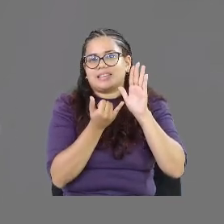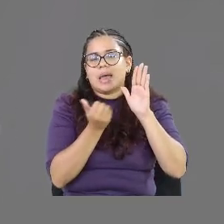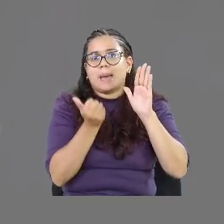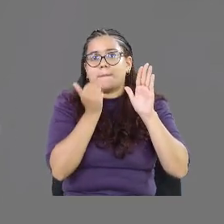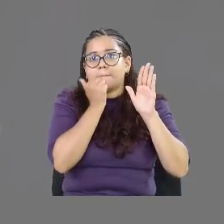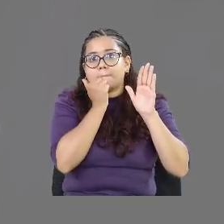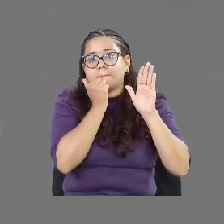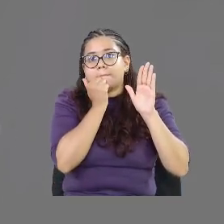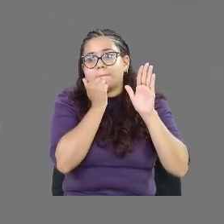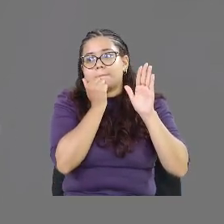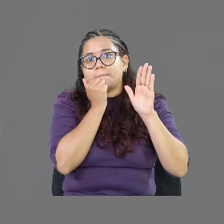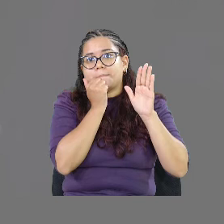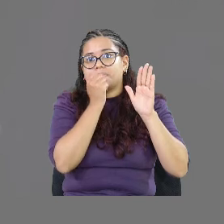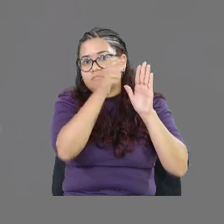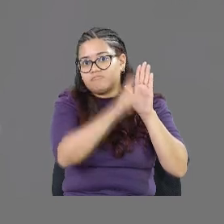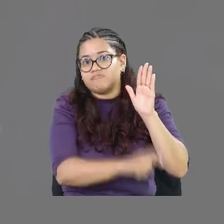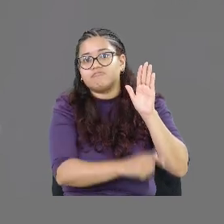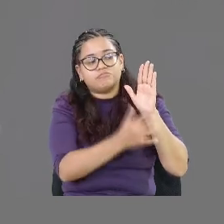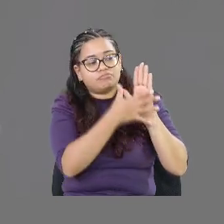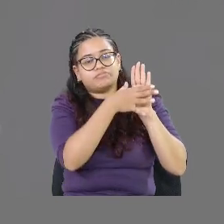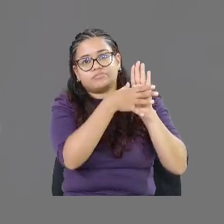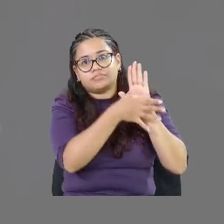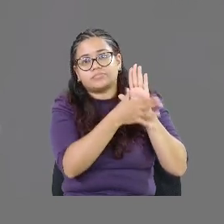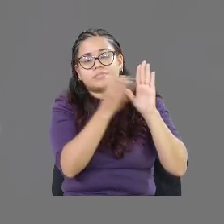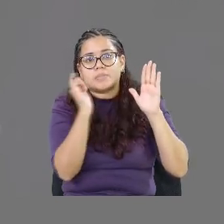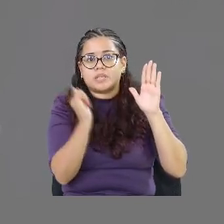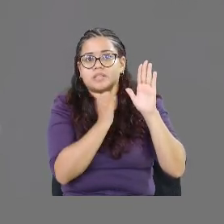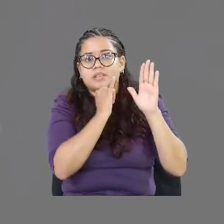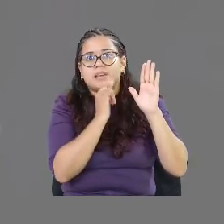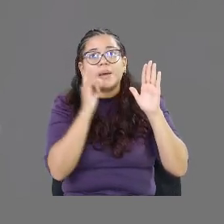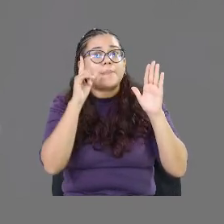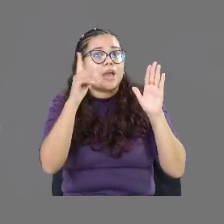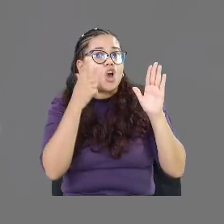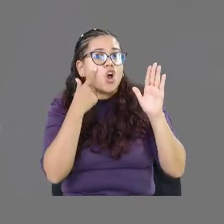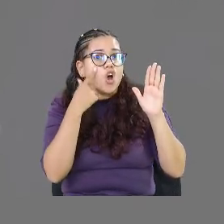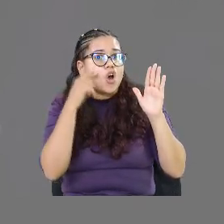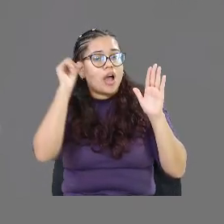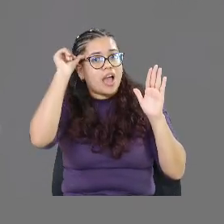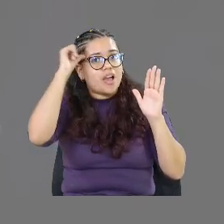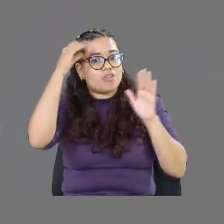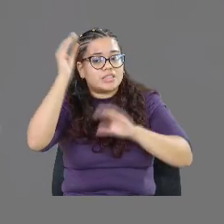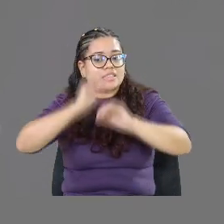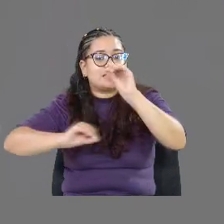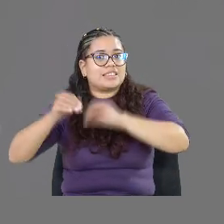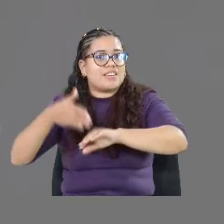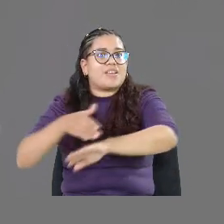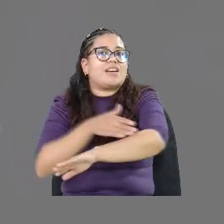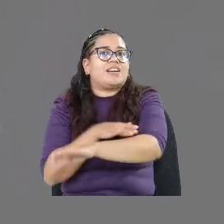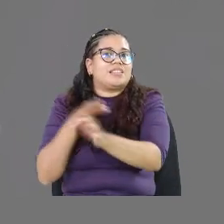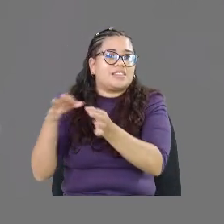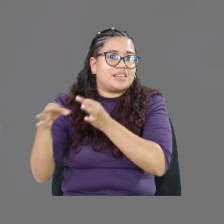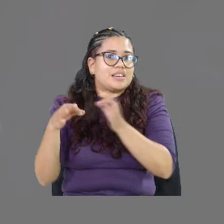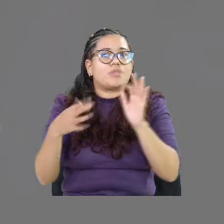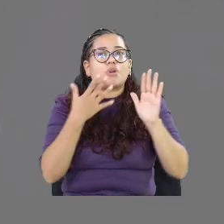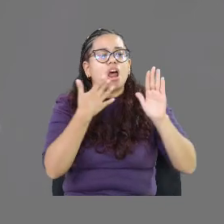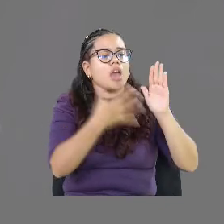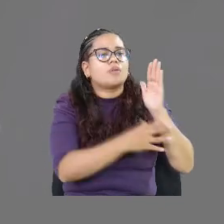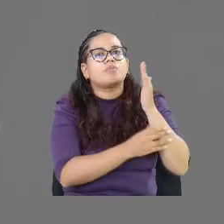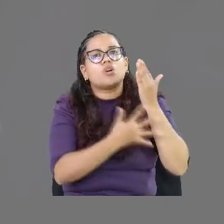inmovilización en el paciente, pero teniendo en cuenta todos esos elementos de diseño que acabamos de hablar, los